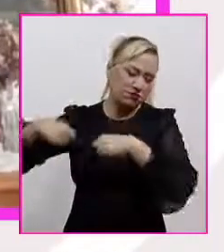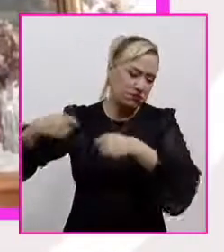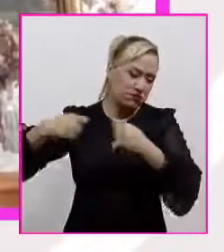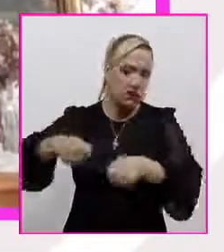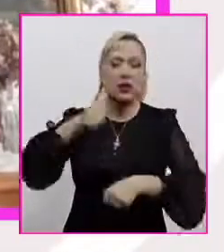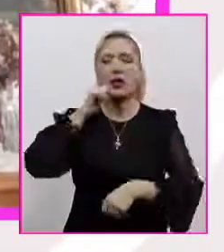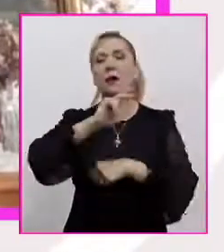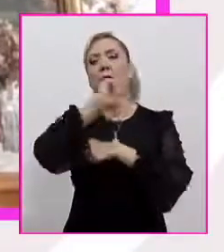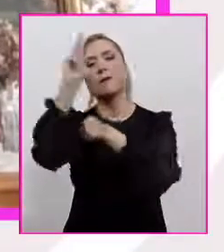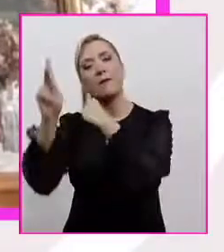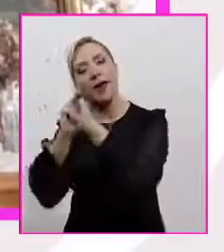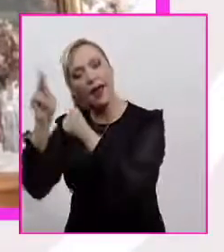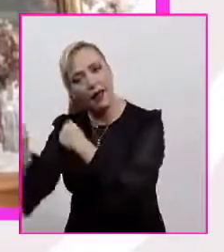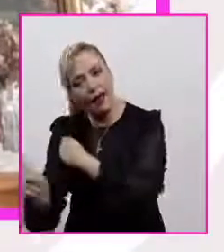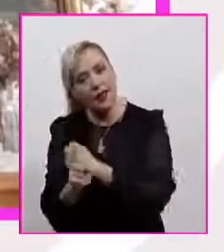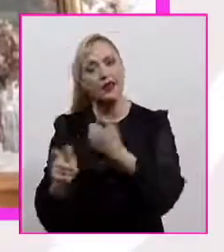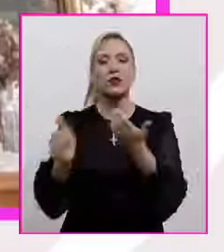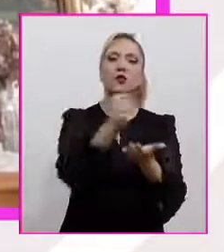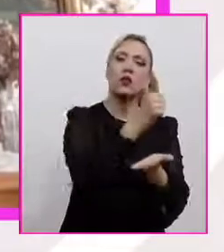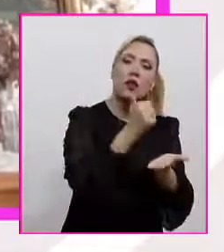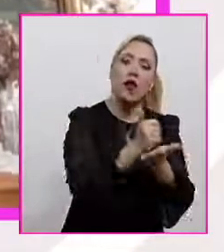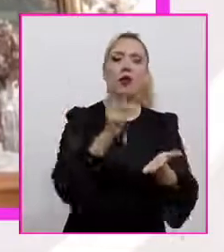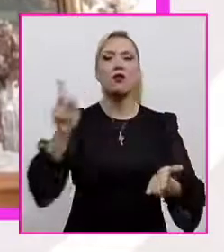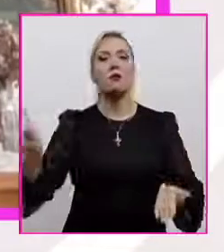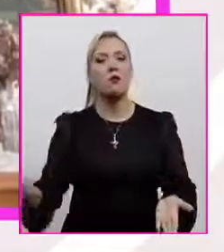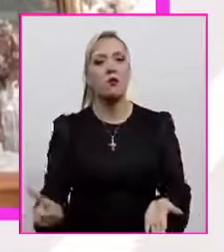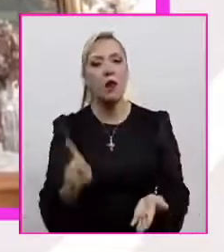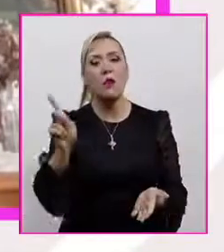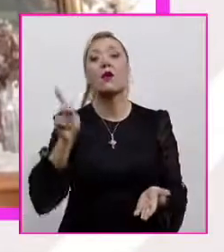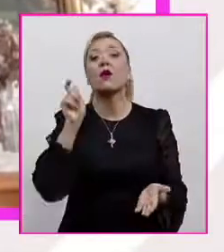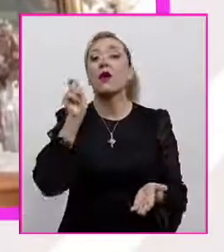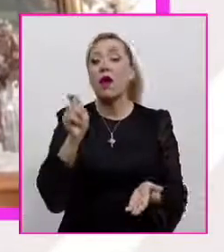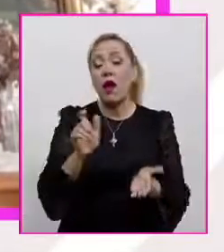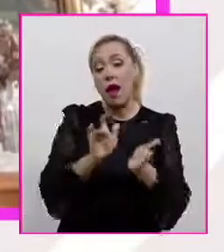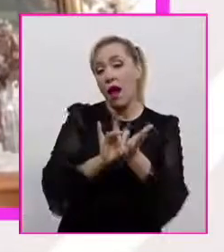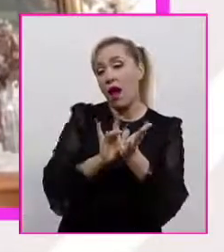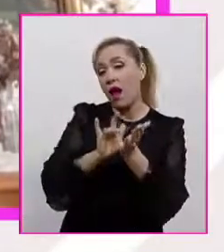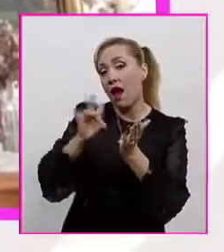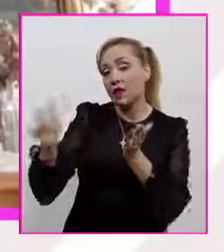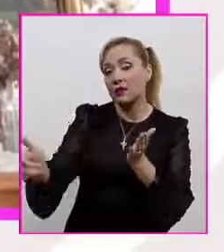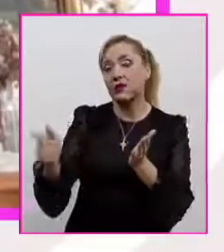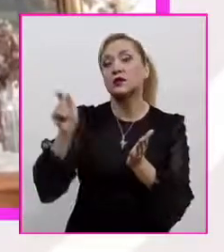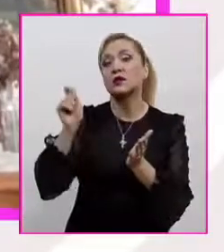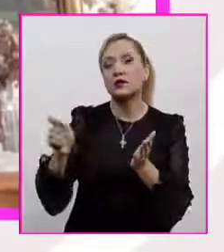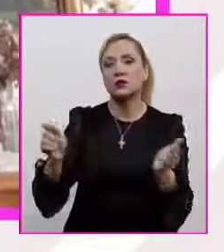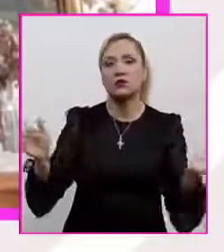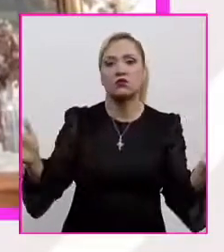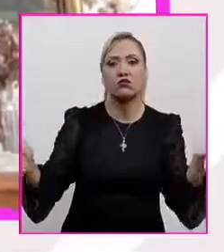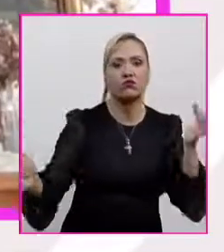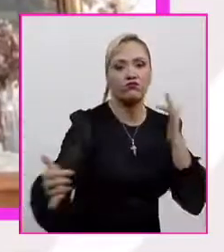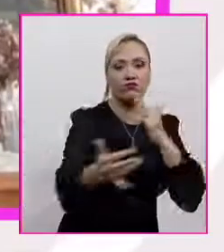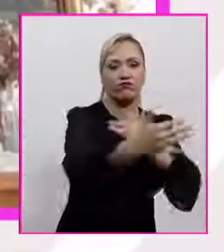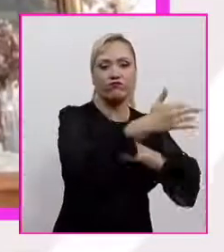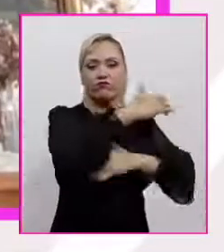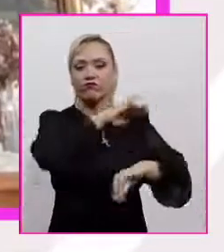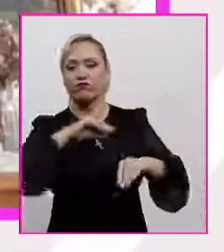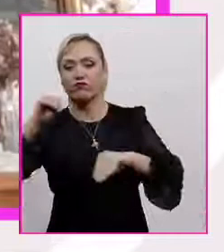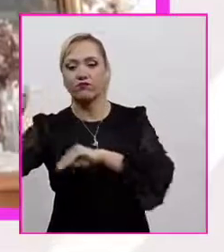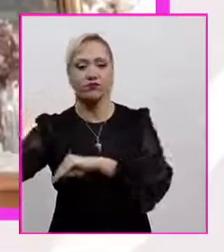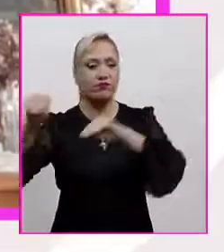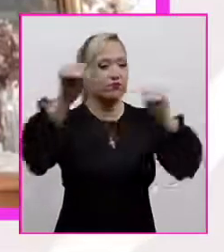los países, las ciudades, los pueblos se han construido y se han enriquecido culturalmente a partir de la movilidad